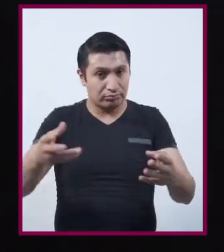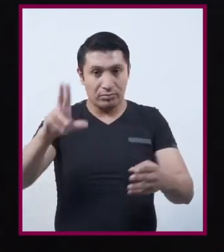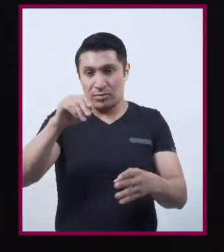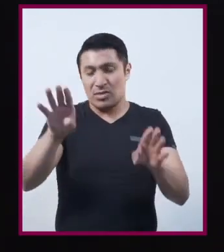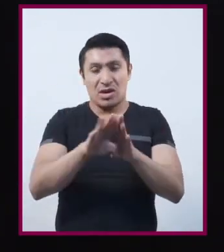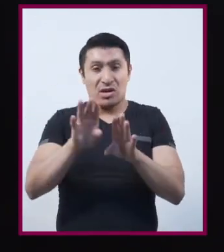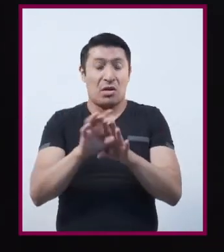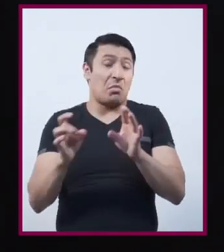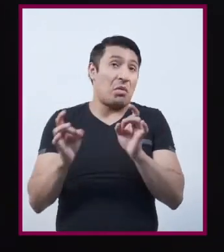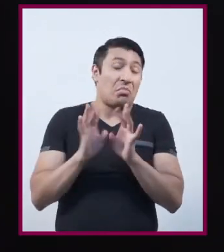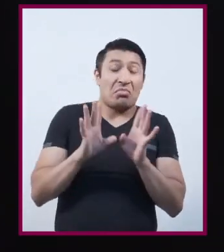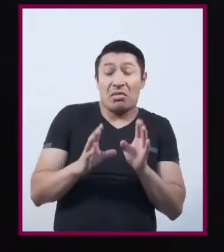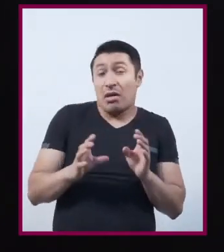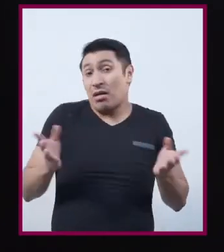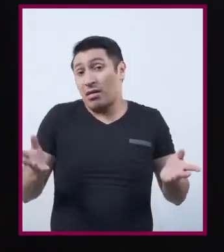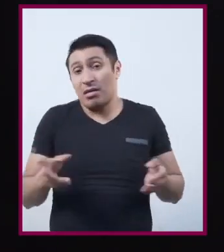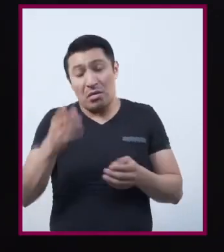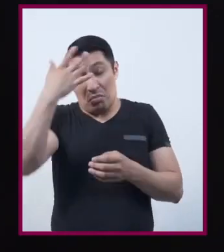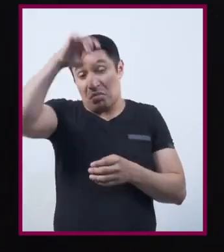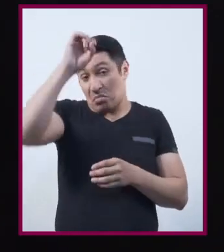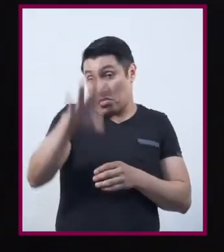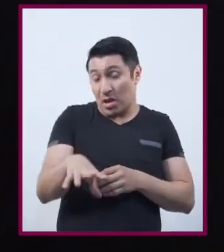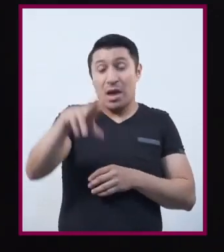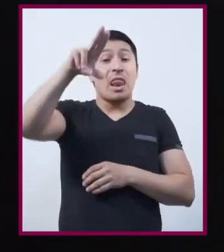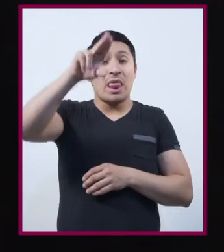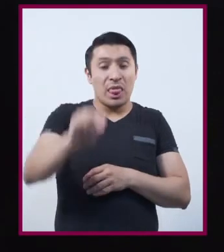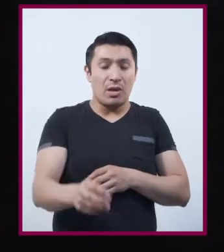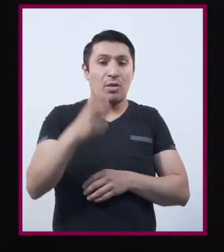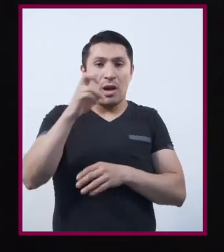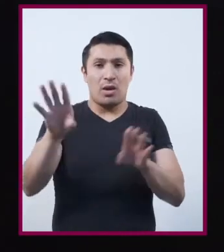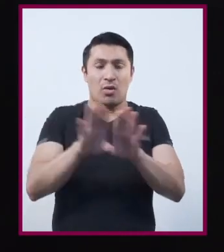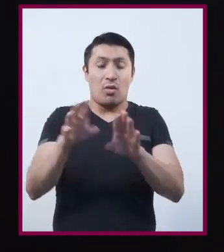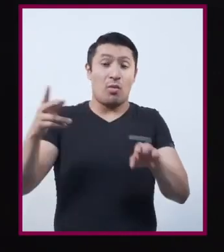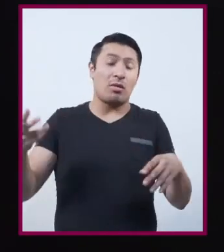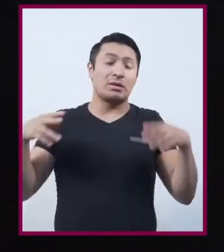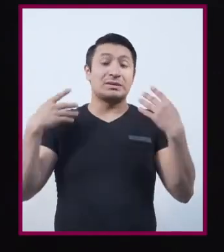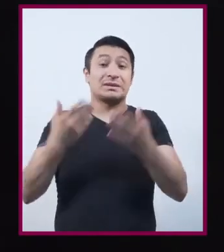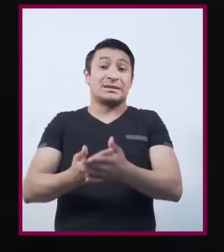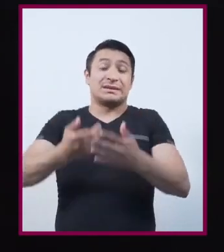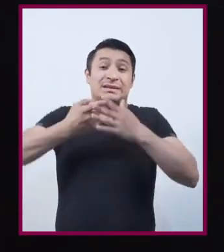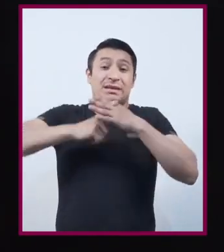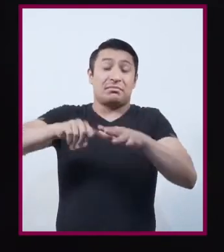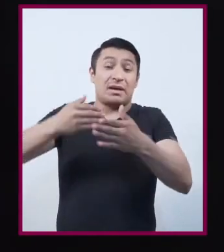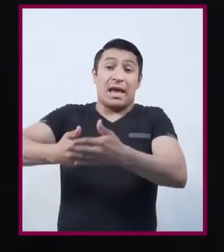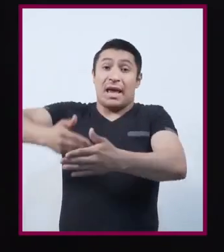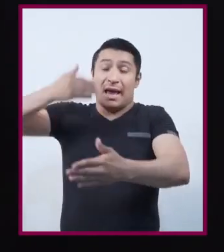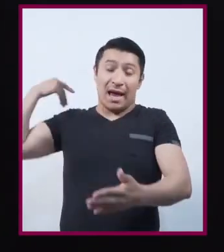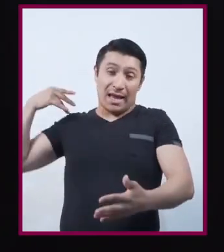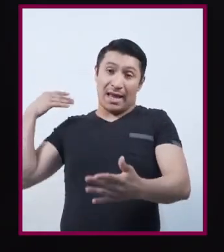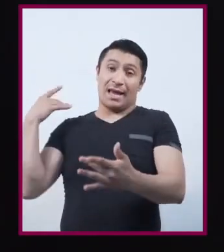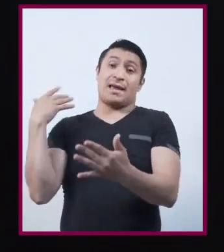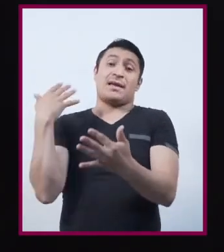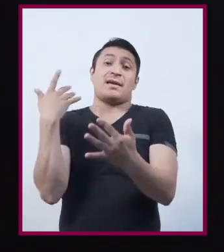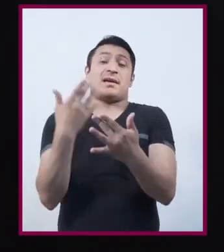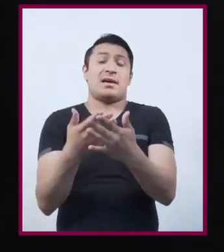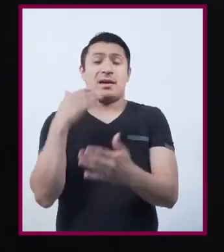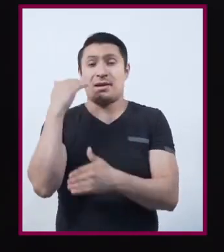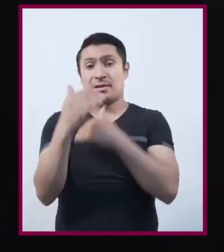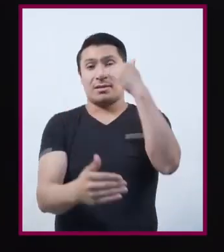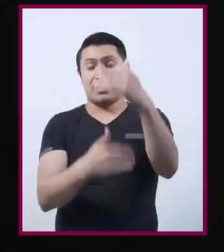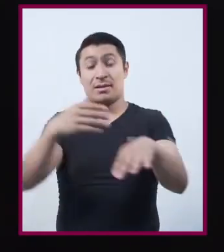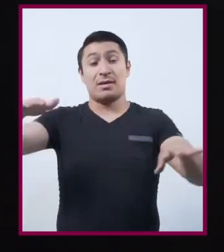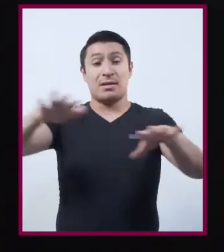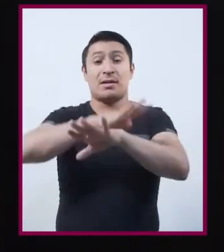globales, no son hechos surgidos de la nada o por arte de magia, sino el resultado de procesos que de alguna manera han